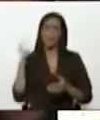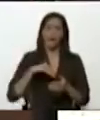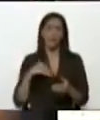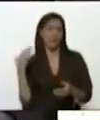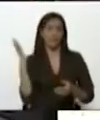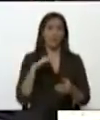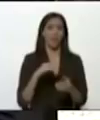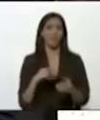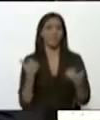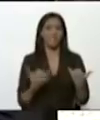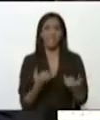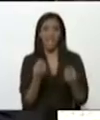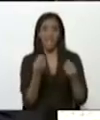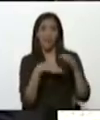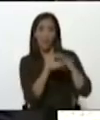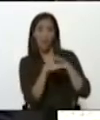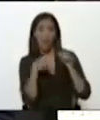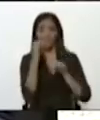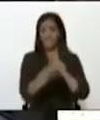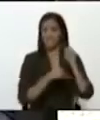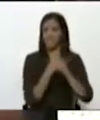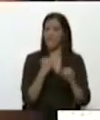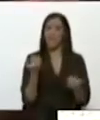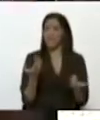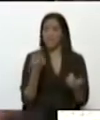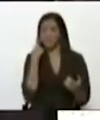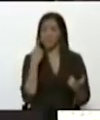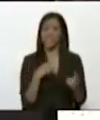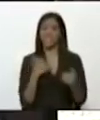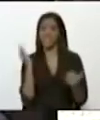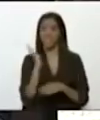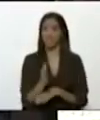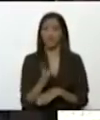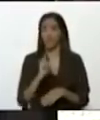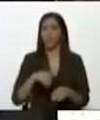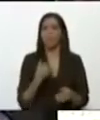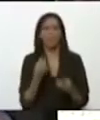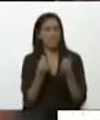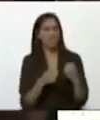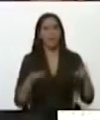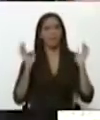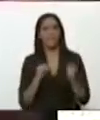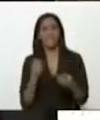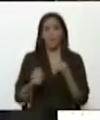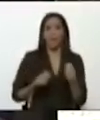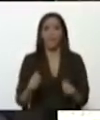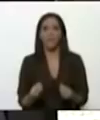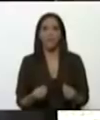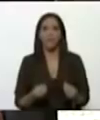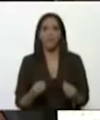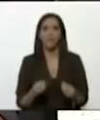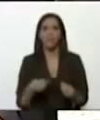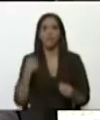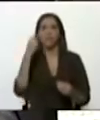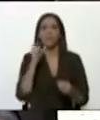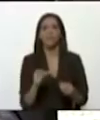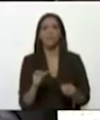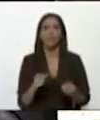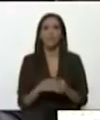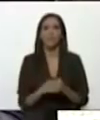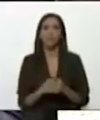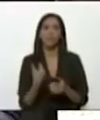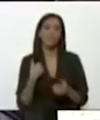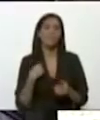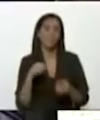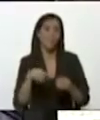ya tenemos tanta plata en el exterior. Mira, ya está sancionado, ya no podemos utilizar la plata, ¿qué vamos a hacer? Y llegan otros personajes, yo te puedo quitar las